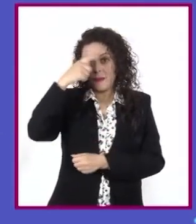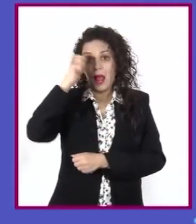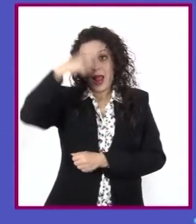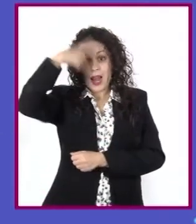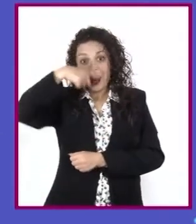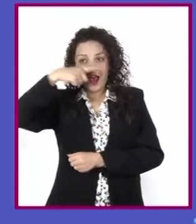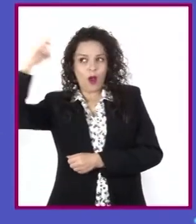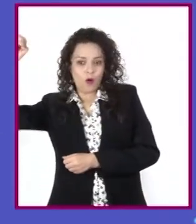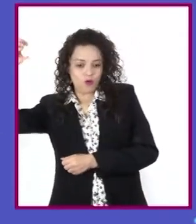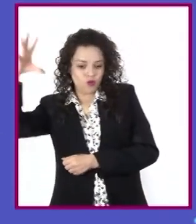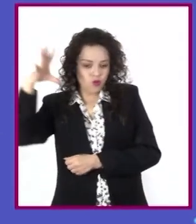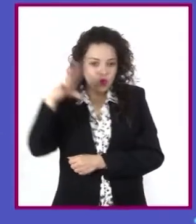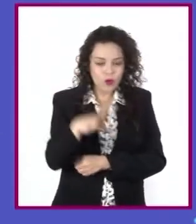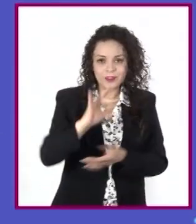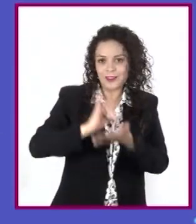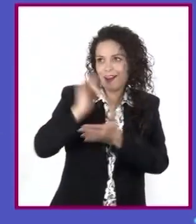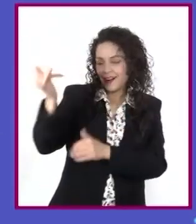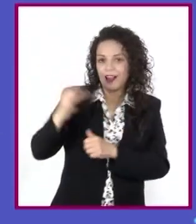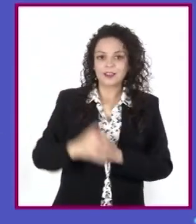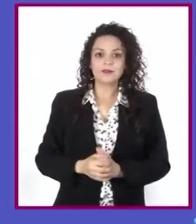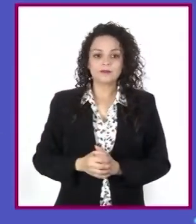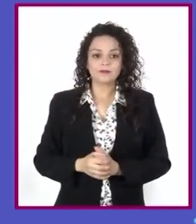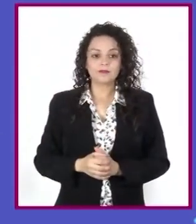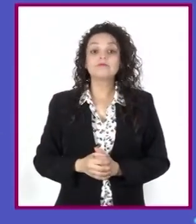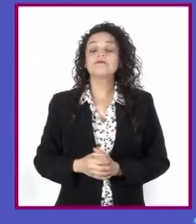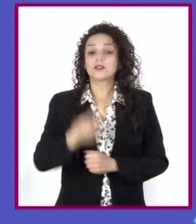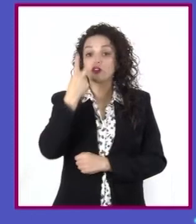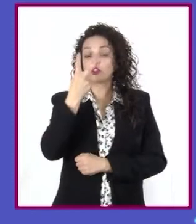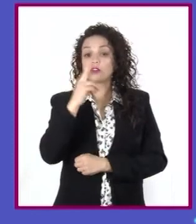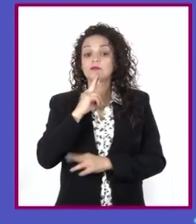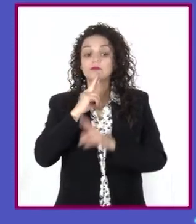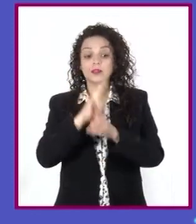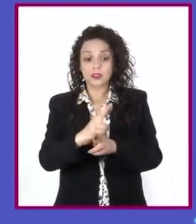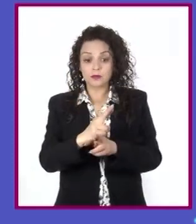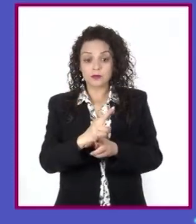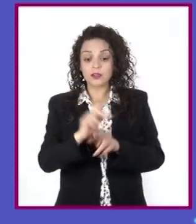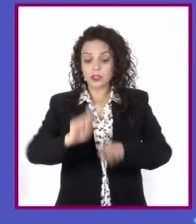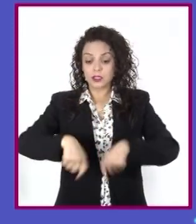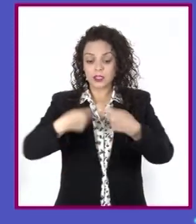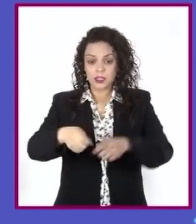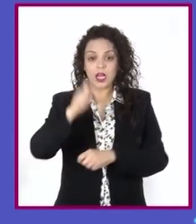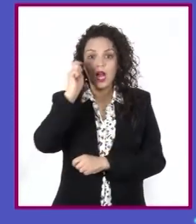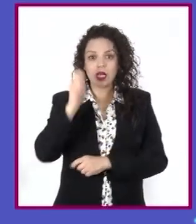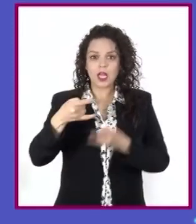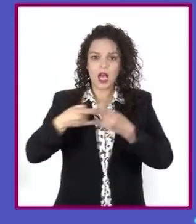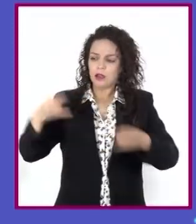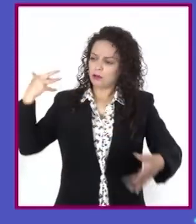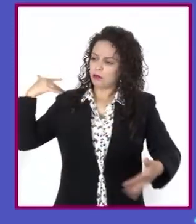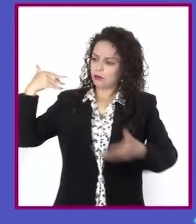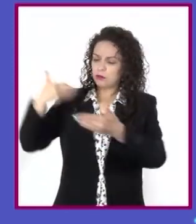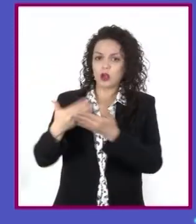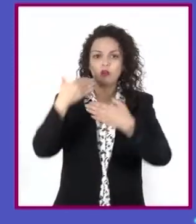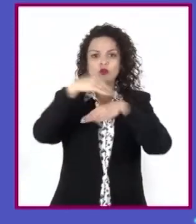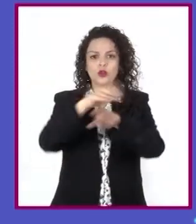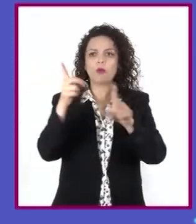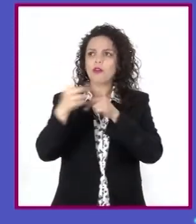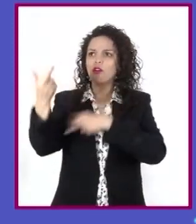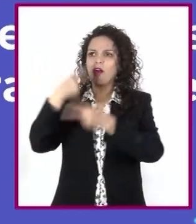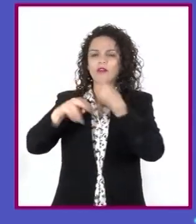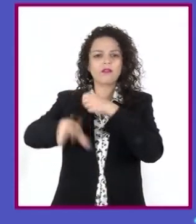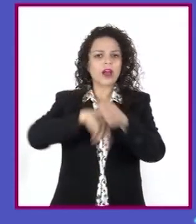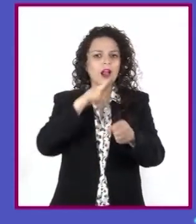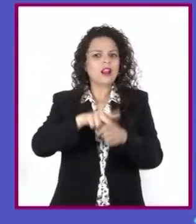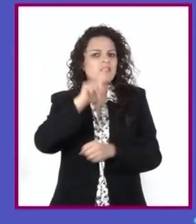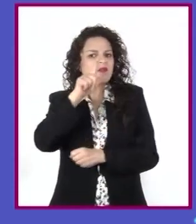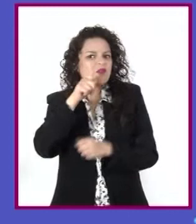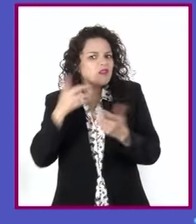Se examinan a continuación las dos respuestas básicas que se dieron históricamente a la pregunta sobre la naturaleza de la luz.